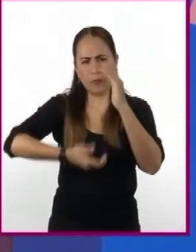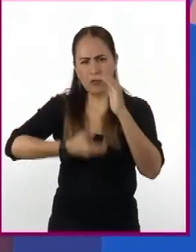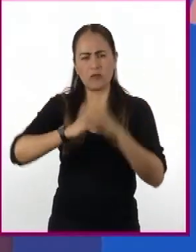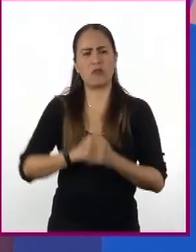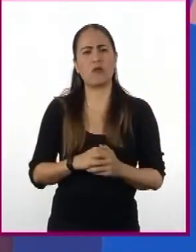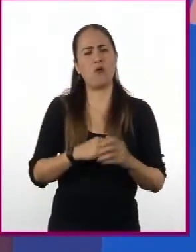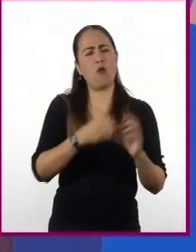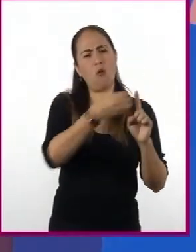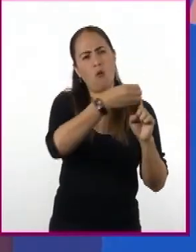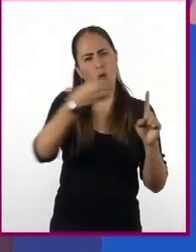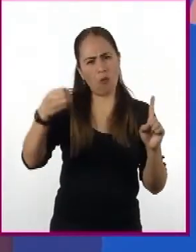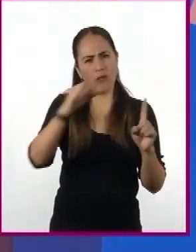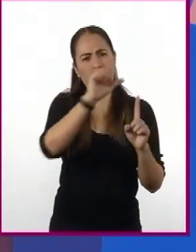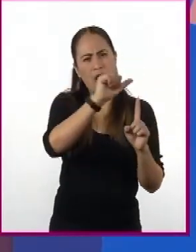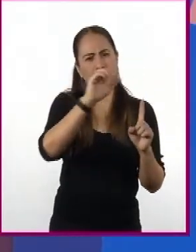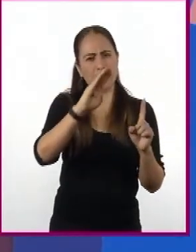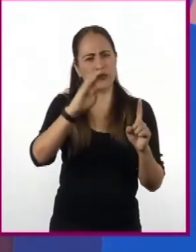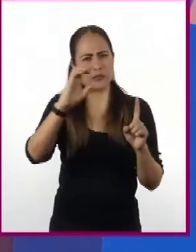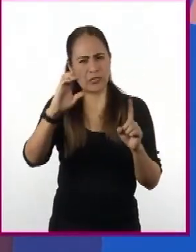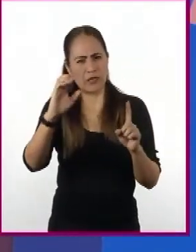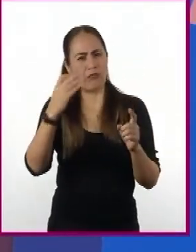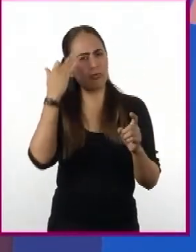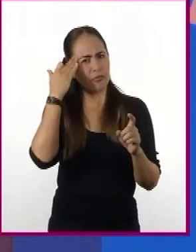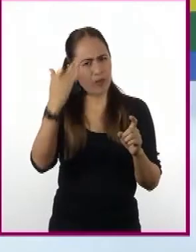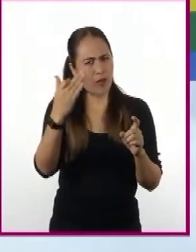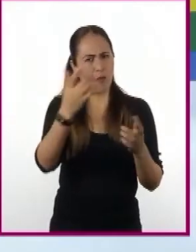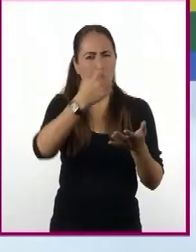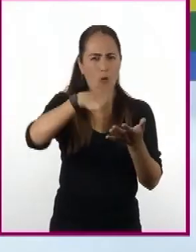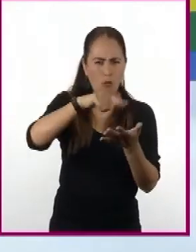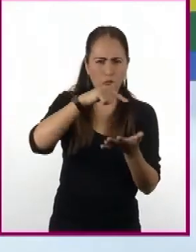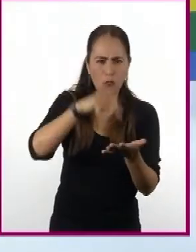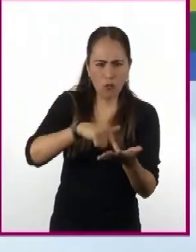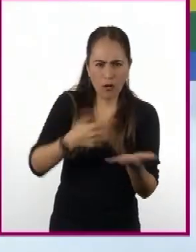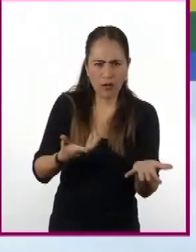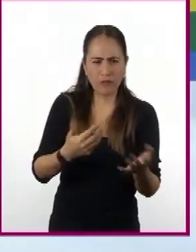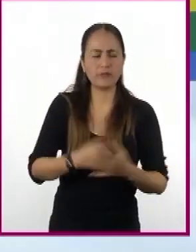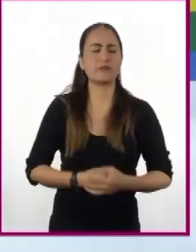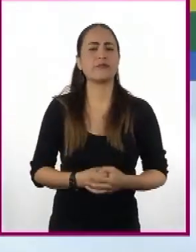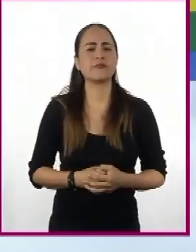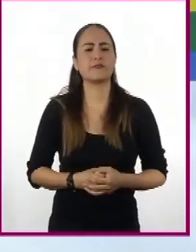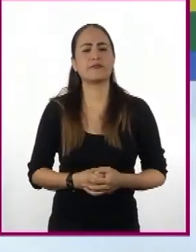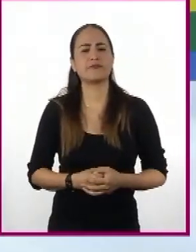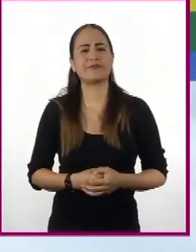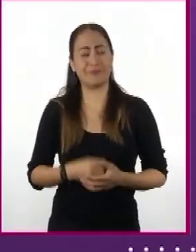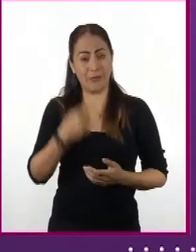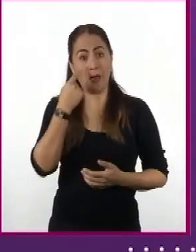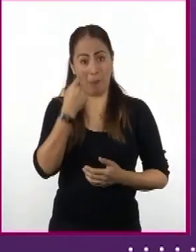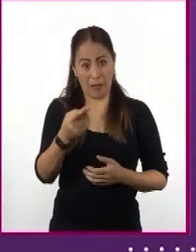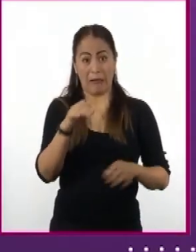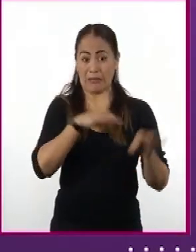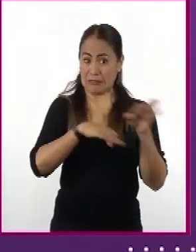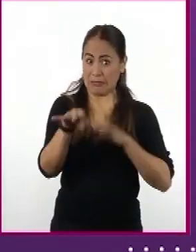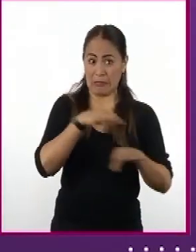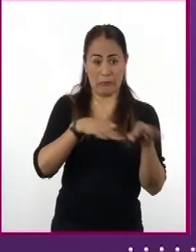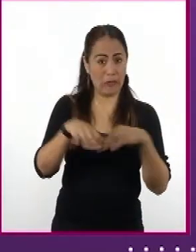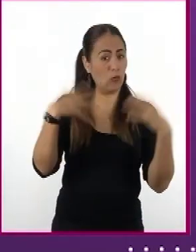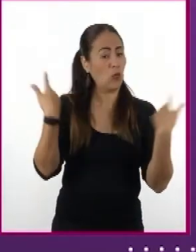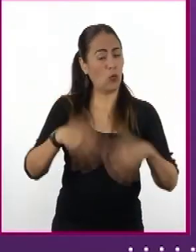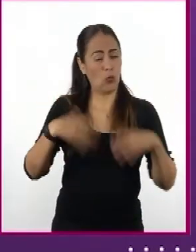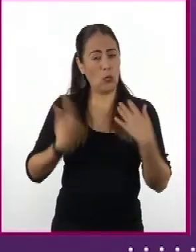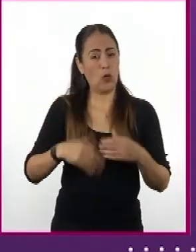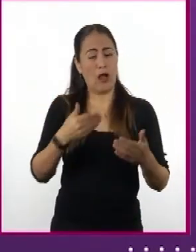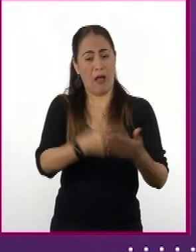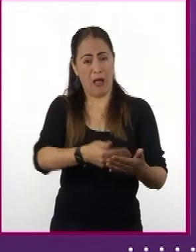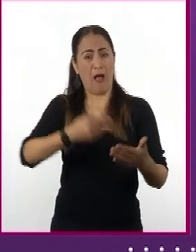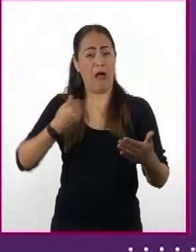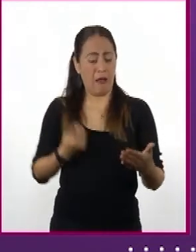orden alfabético, época, región. Como pudieron ver, todo este trabajo requiere de un análisis previo de